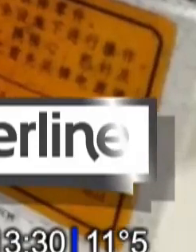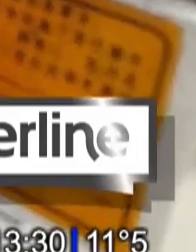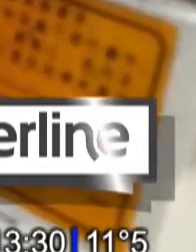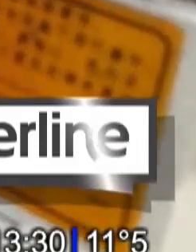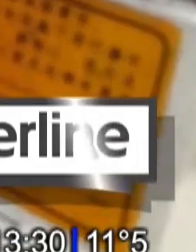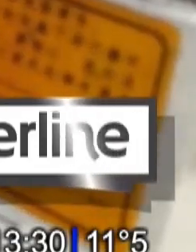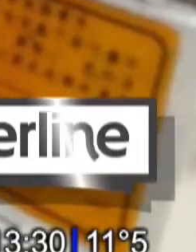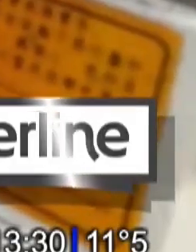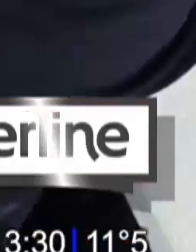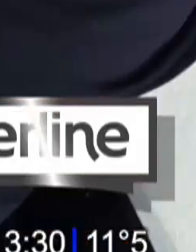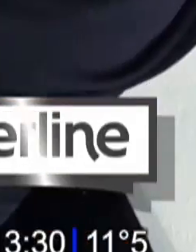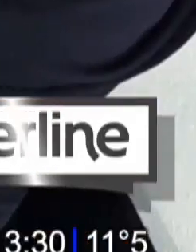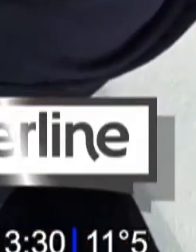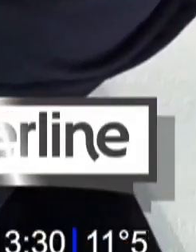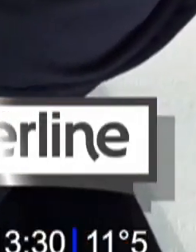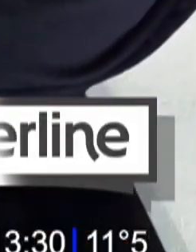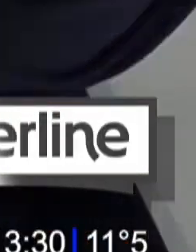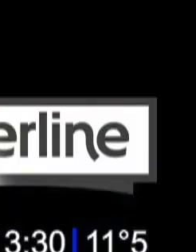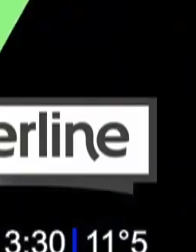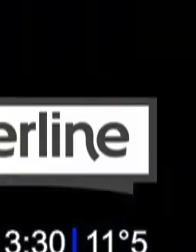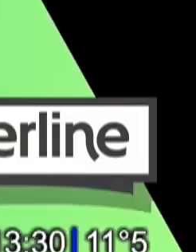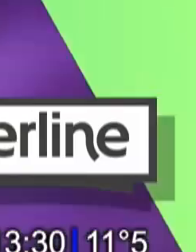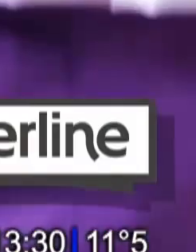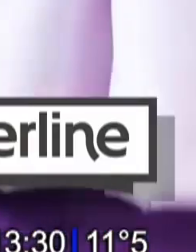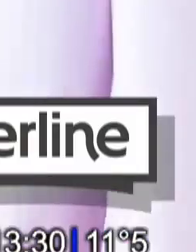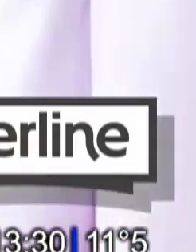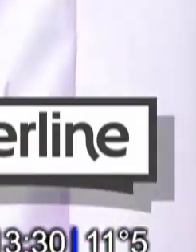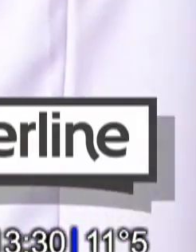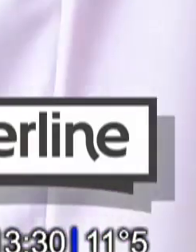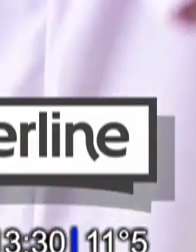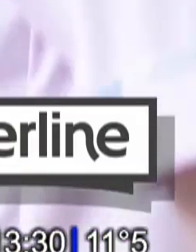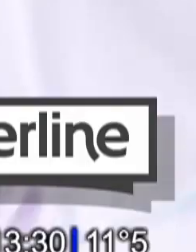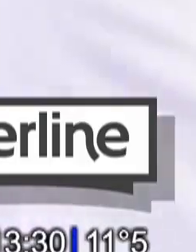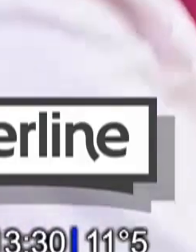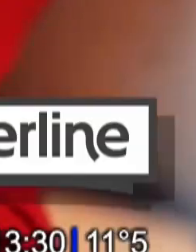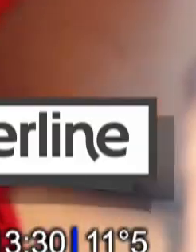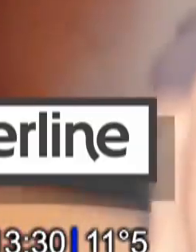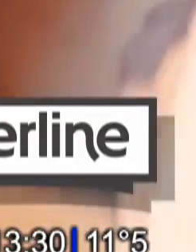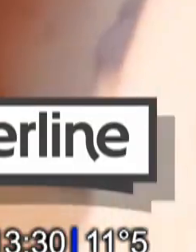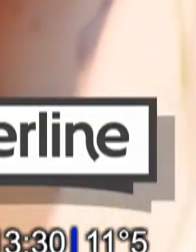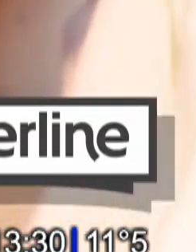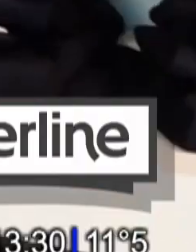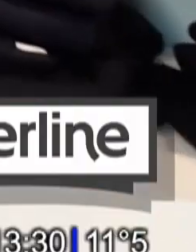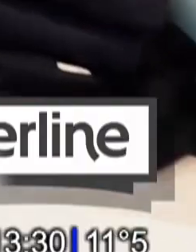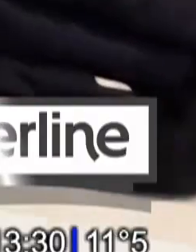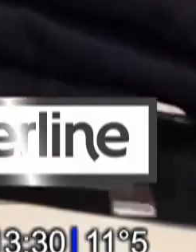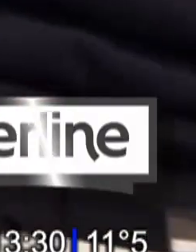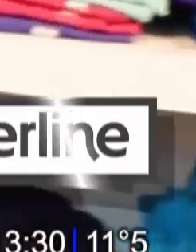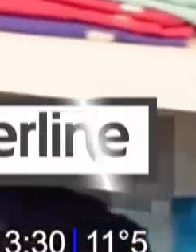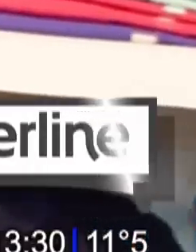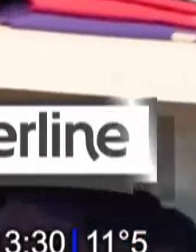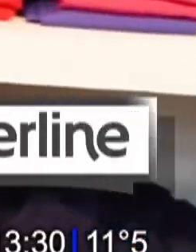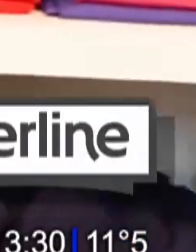industrial, escolar, laboral, instituciones públicas y privadas. Desde 1998, reconocidos por el alto estándar